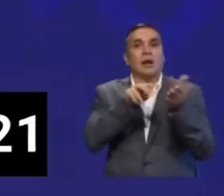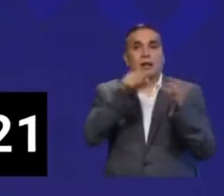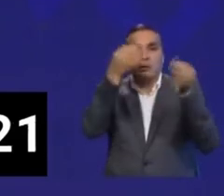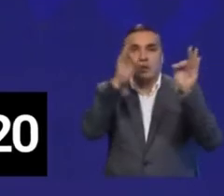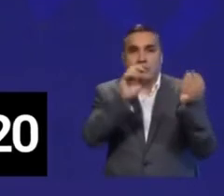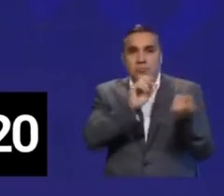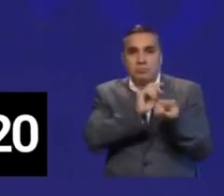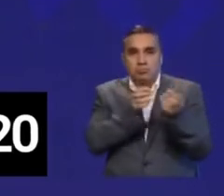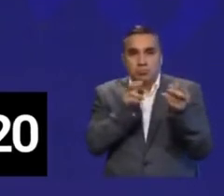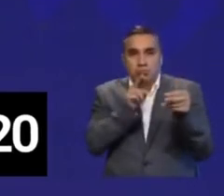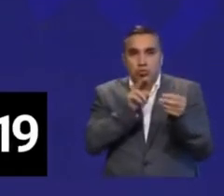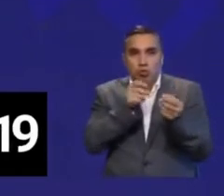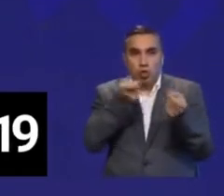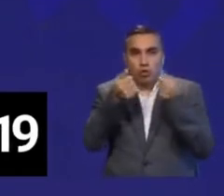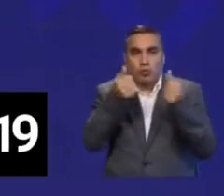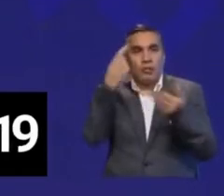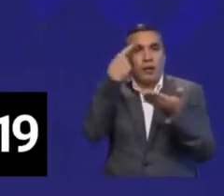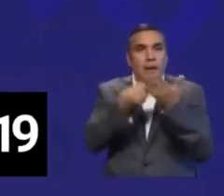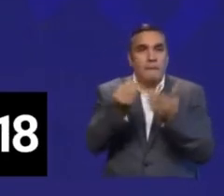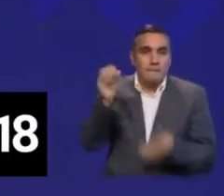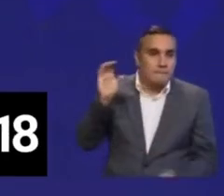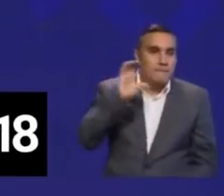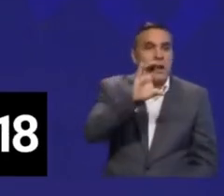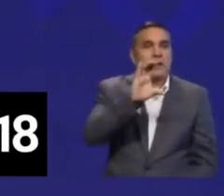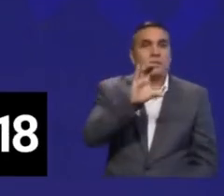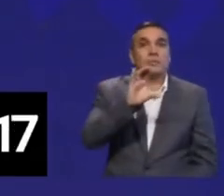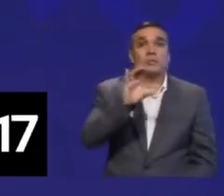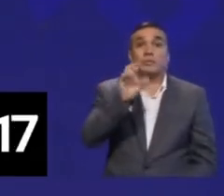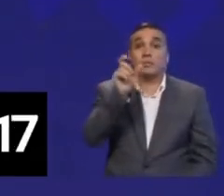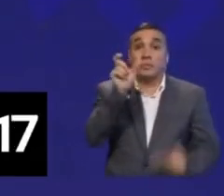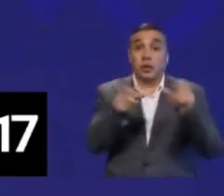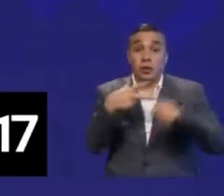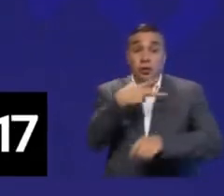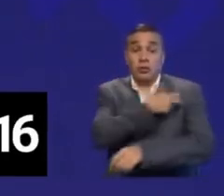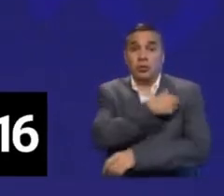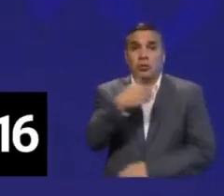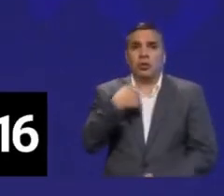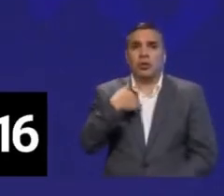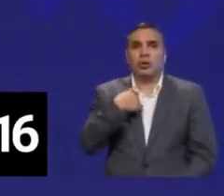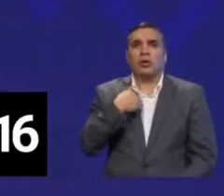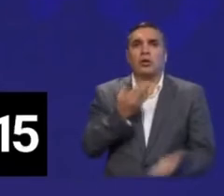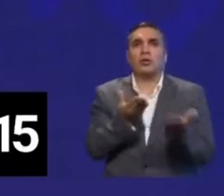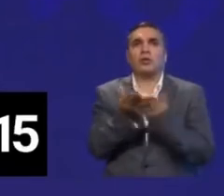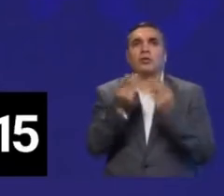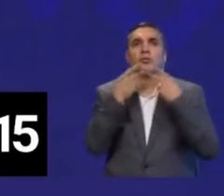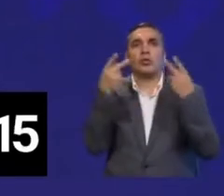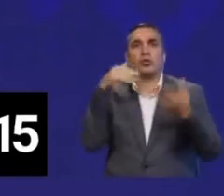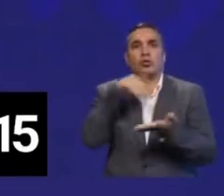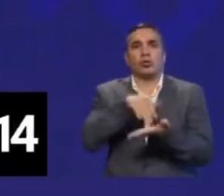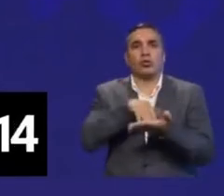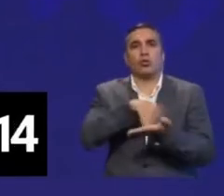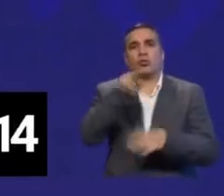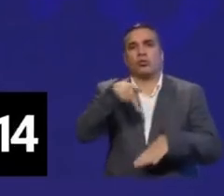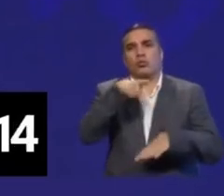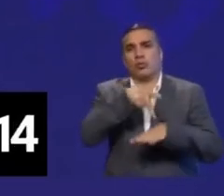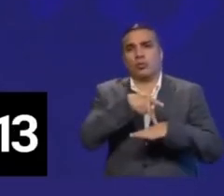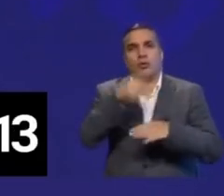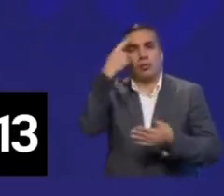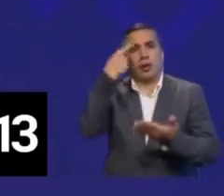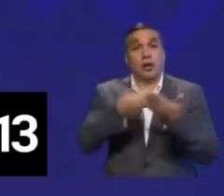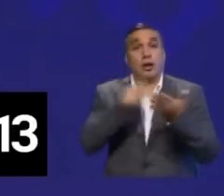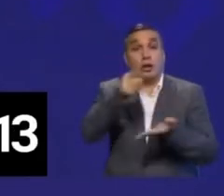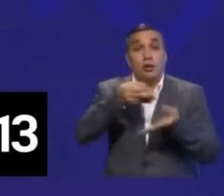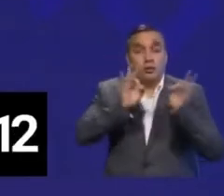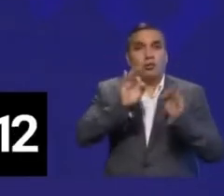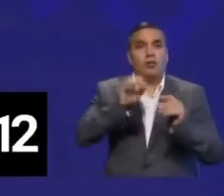manera que se pueda financiar todo este esfuerzo. Y el ejército de vacunadores tendrá que ser servidores públicos, estudiantes, profesionales, para que de esa